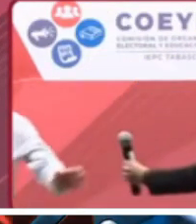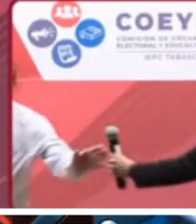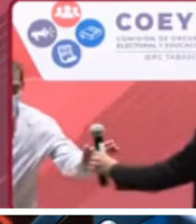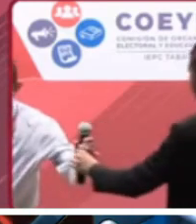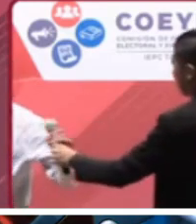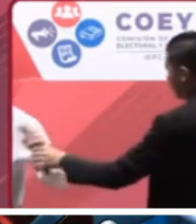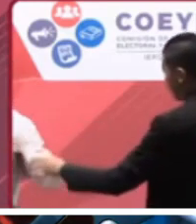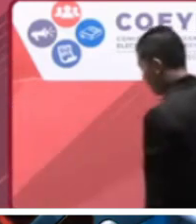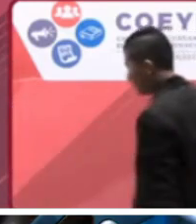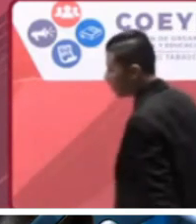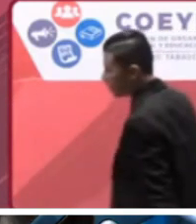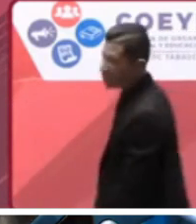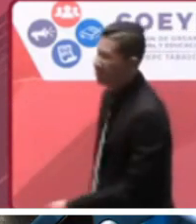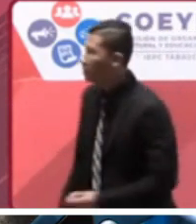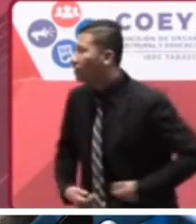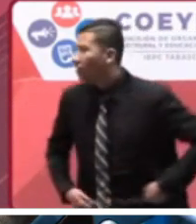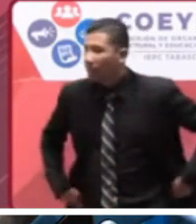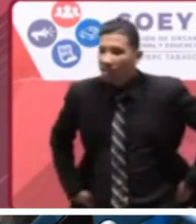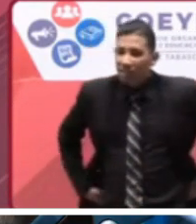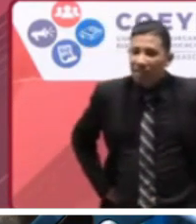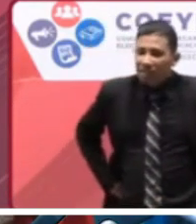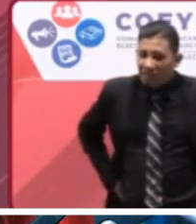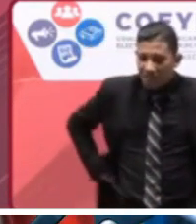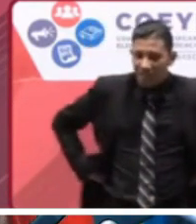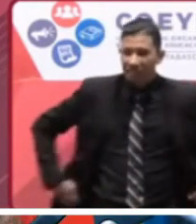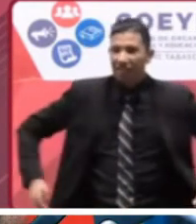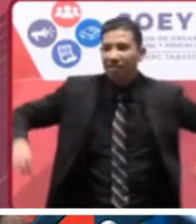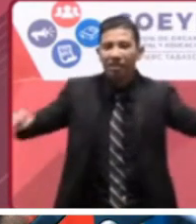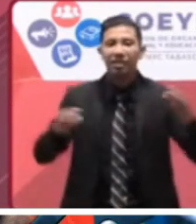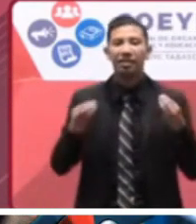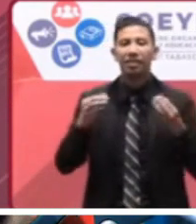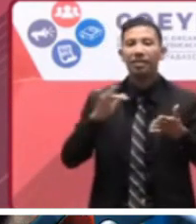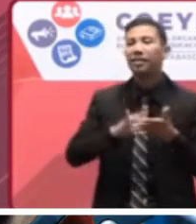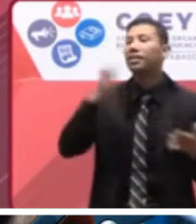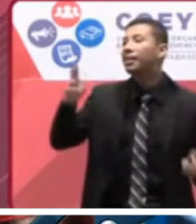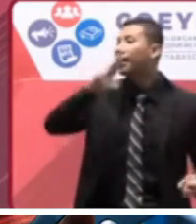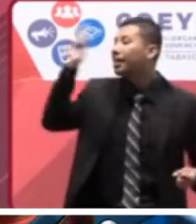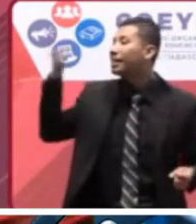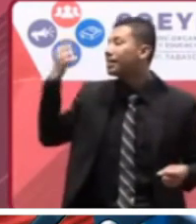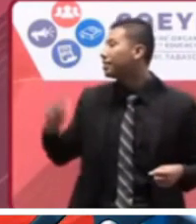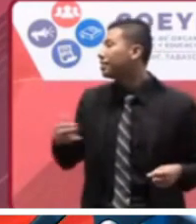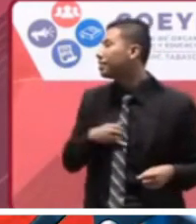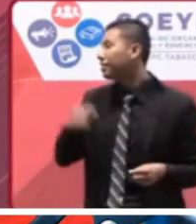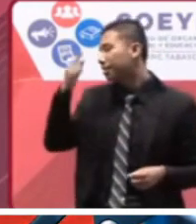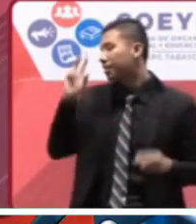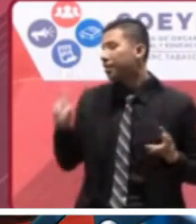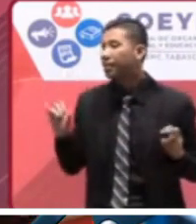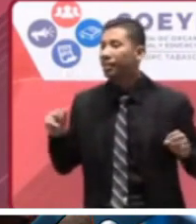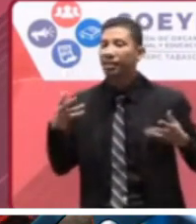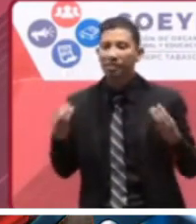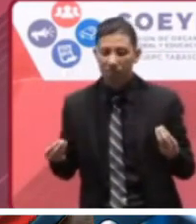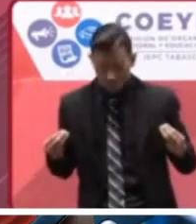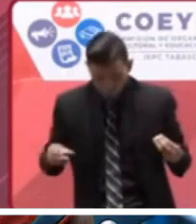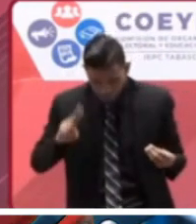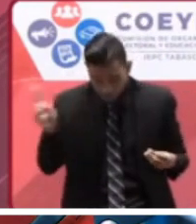Directora, muchísimas gracias. Si me permite, porque esto creo que esto es un buen ejercicio universitario. Yo celebro muchísimo, como universitario que